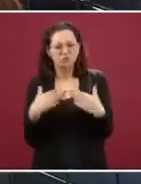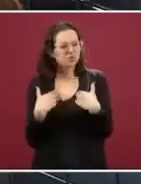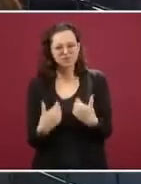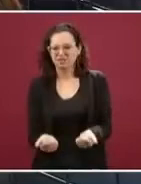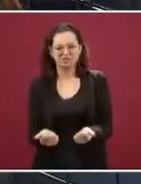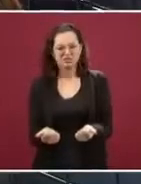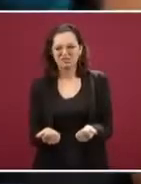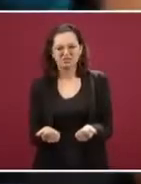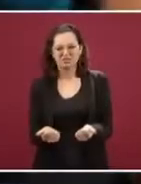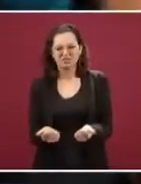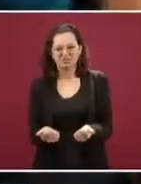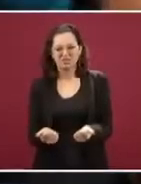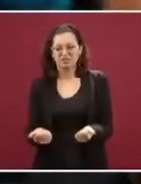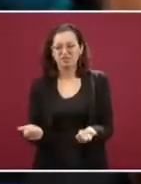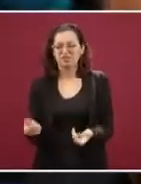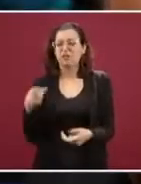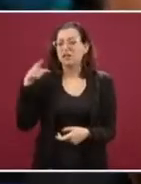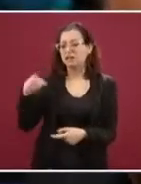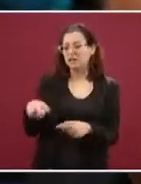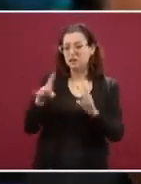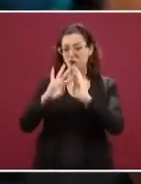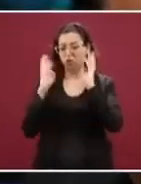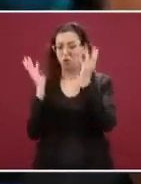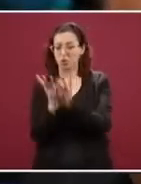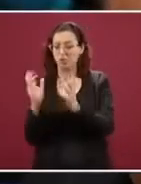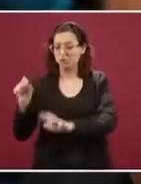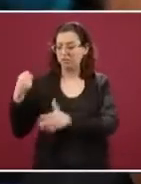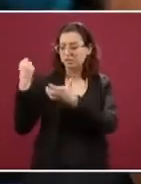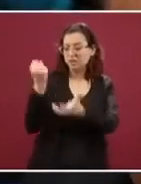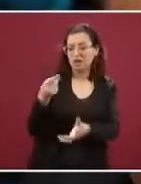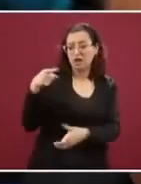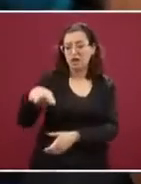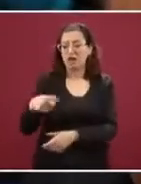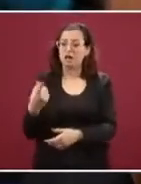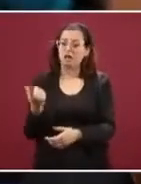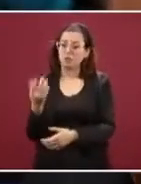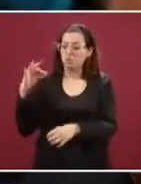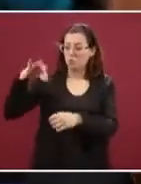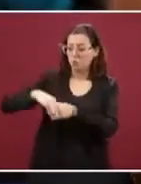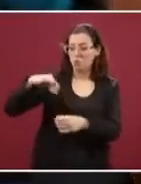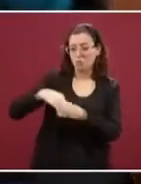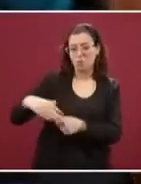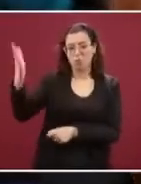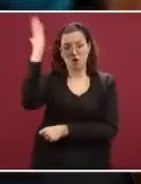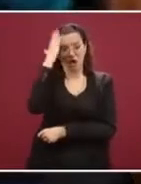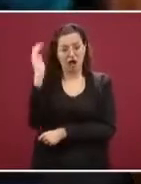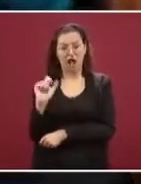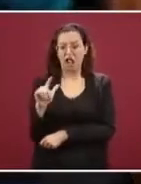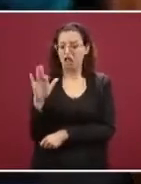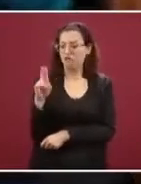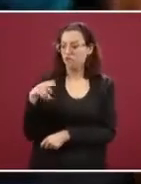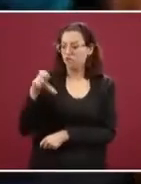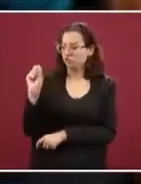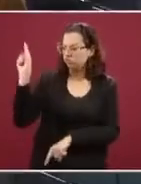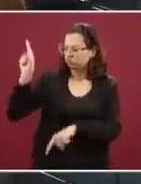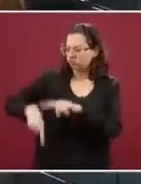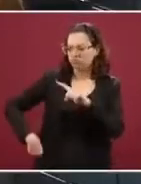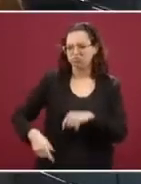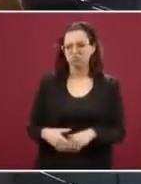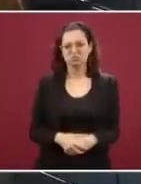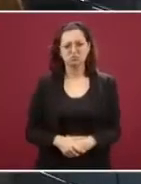lo primero. Quitarles el voto dentro del Consejo de Inversión que encabeza Alfonso Romo. No,